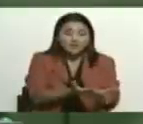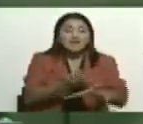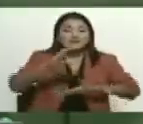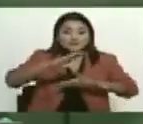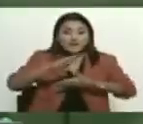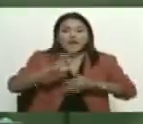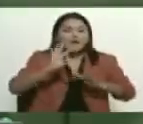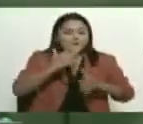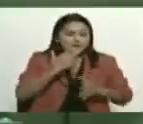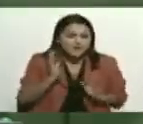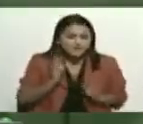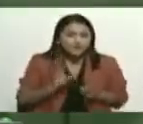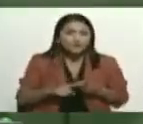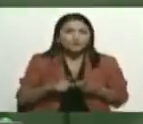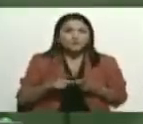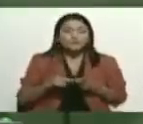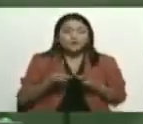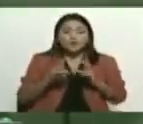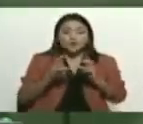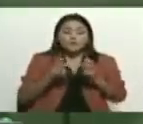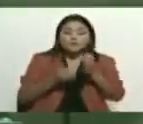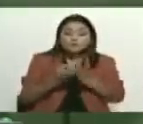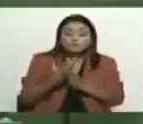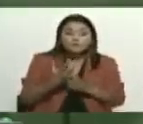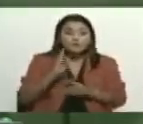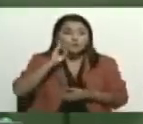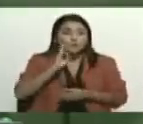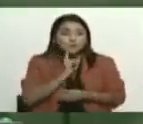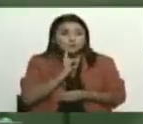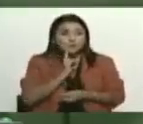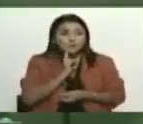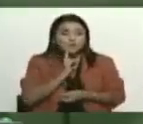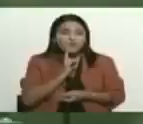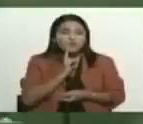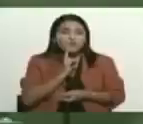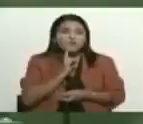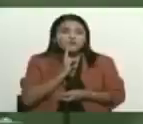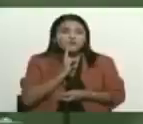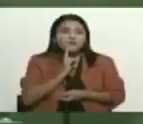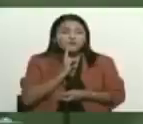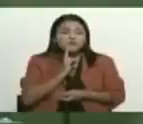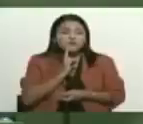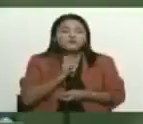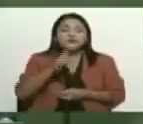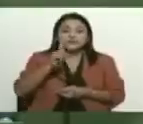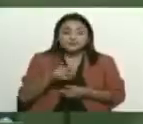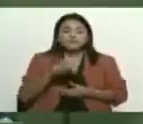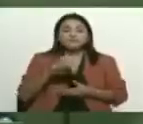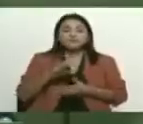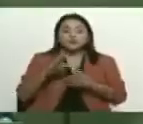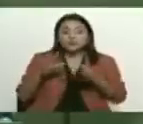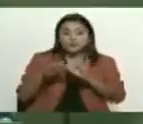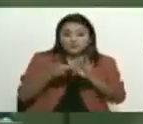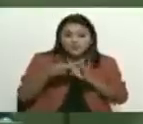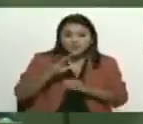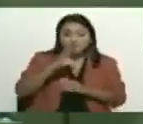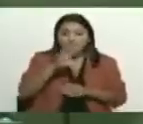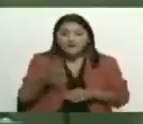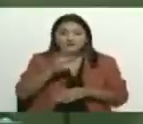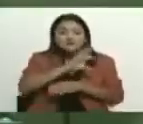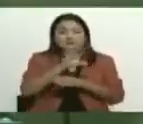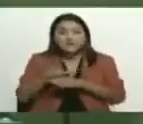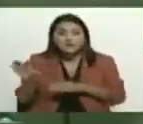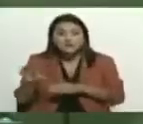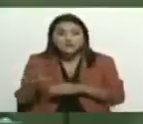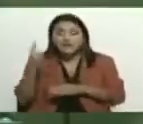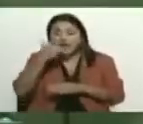Caribe, la Alternativa Bolivariana para los Pueblos de Nuestra América, Tratado de Comercio de los Pueblos, la Comunidad del Caribe, la Comunidad de Desarrollo de